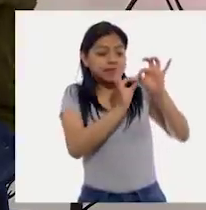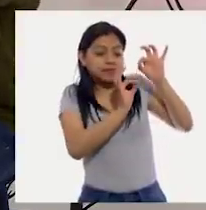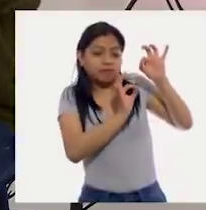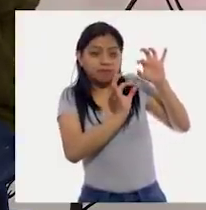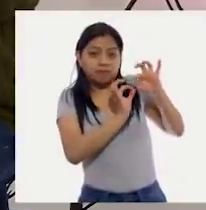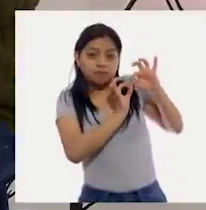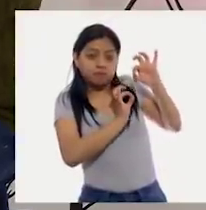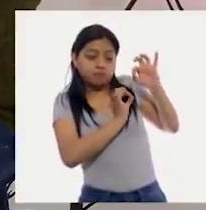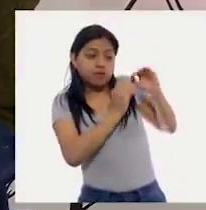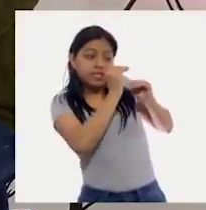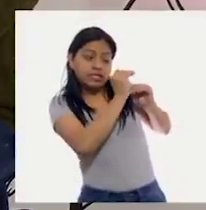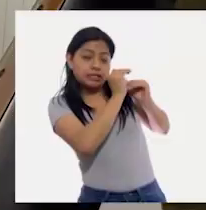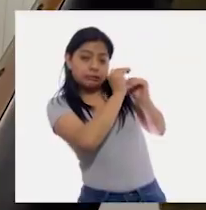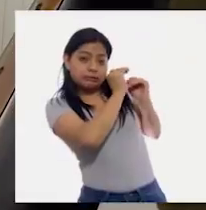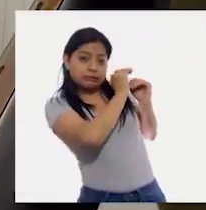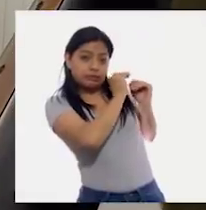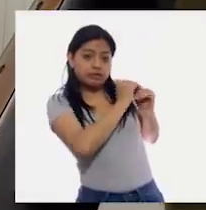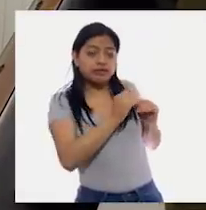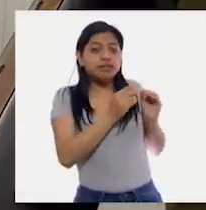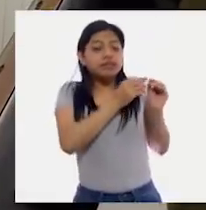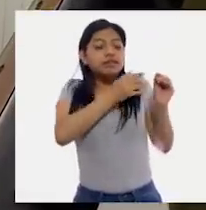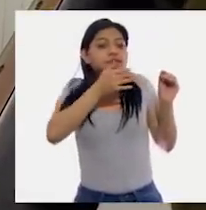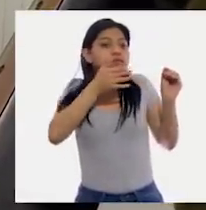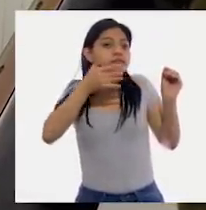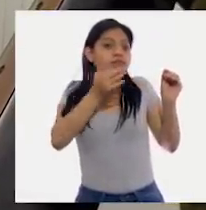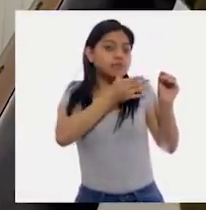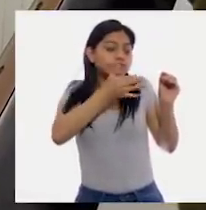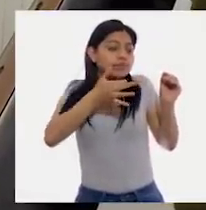cuerdas, la vibración es más rápida y